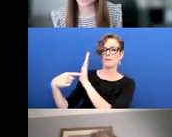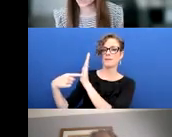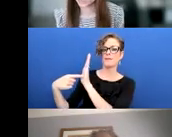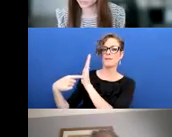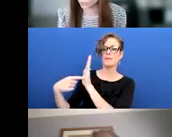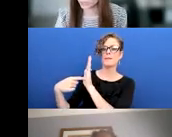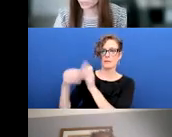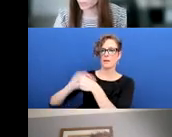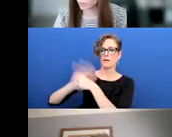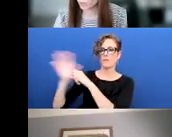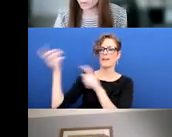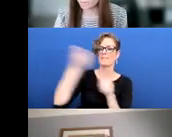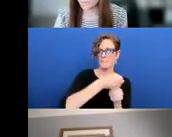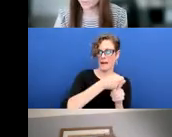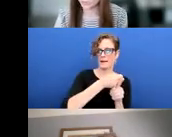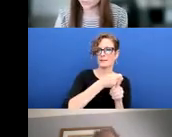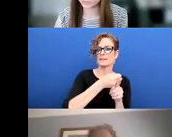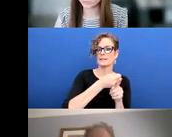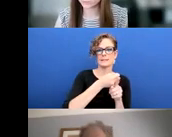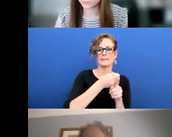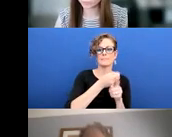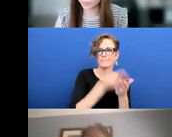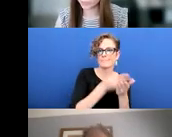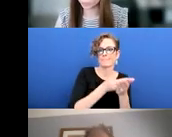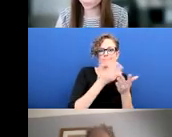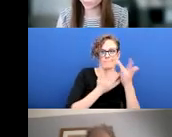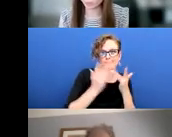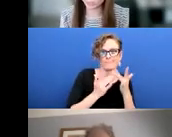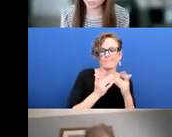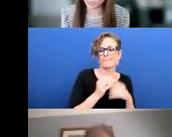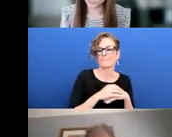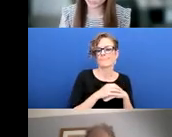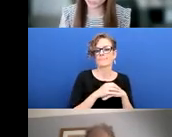Un requisito es que estas organizaciones tienen que